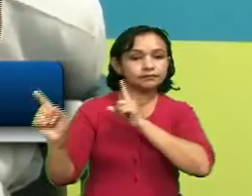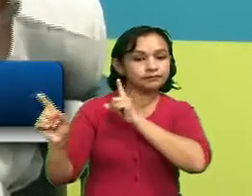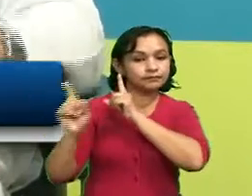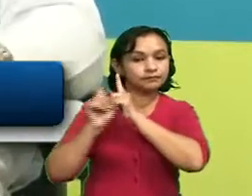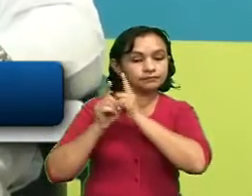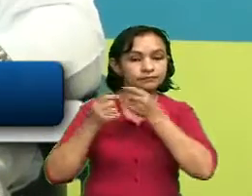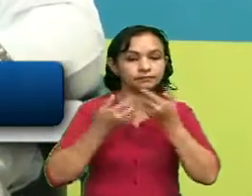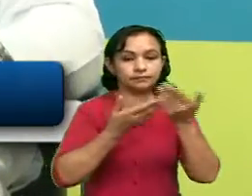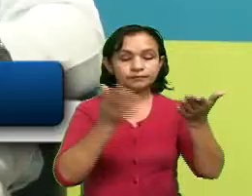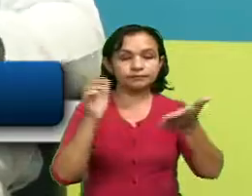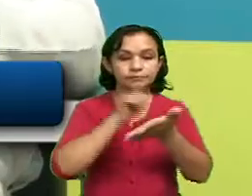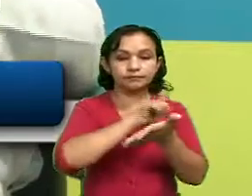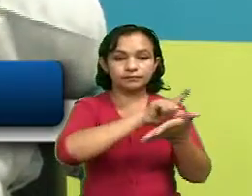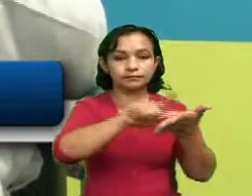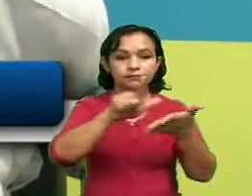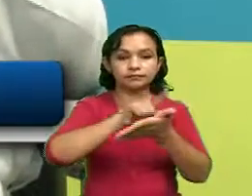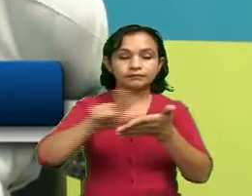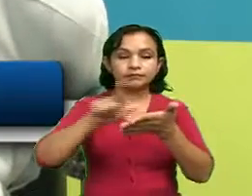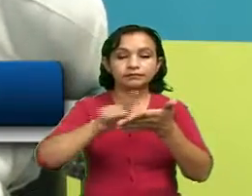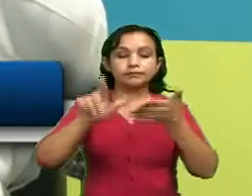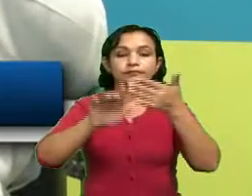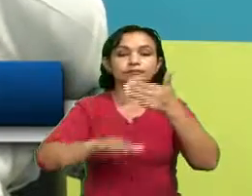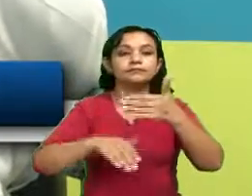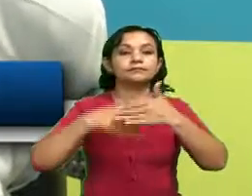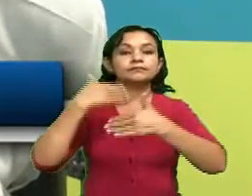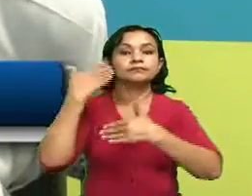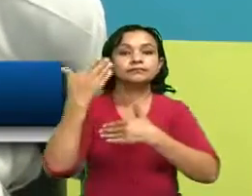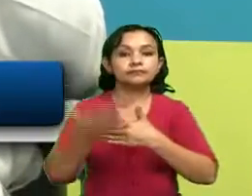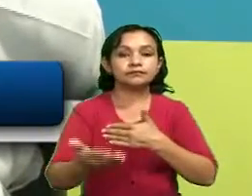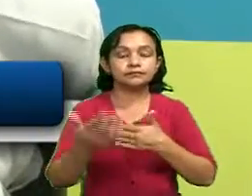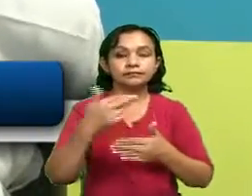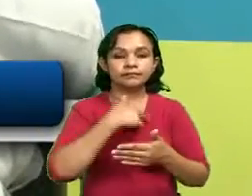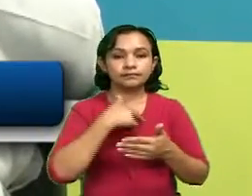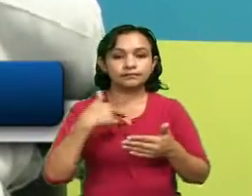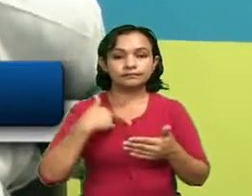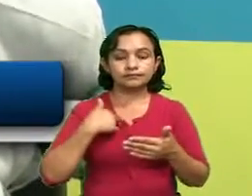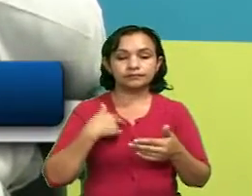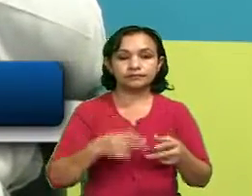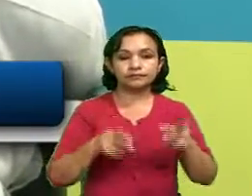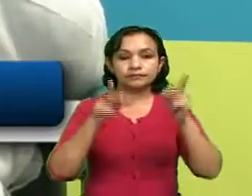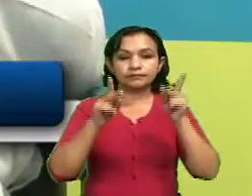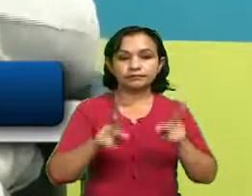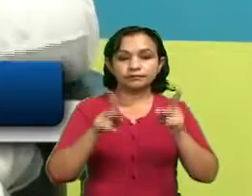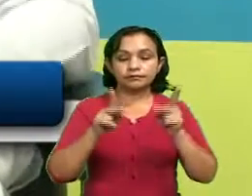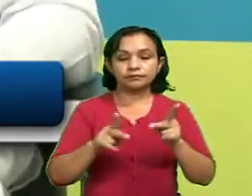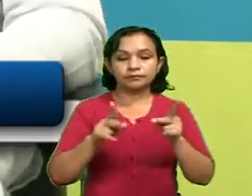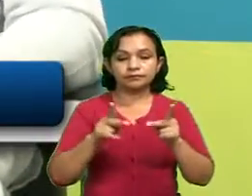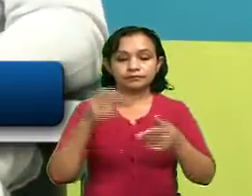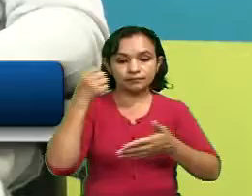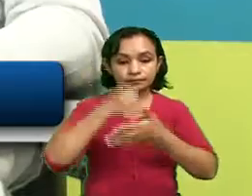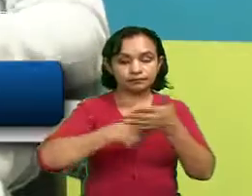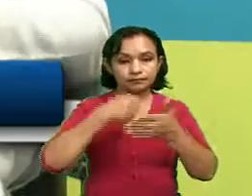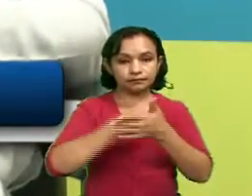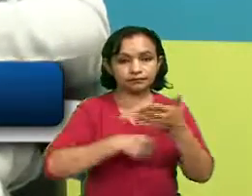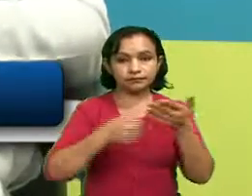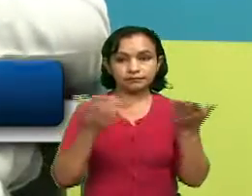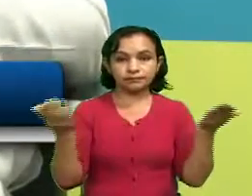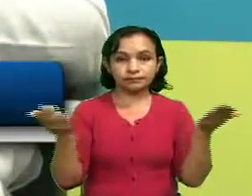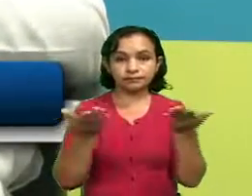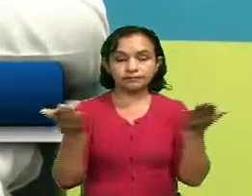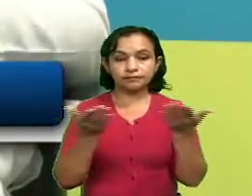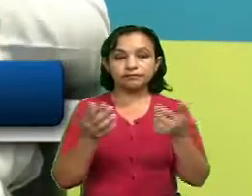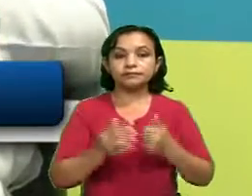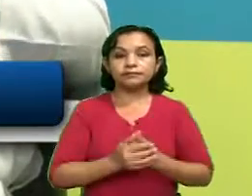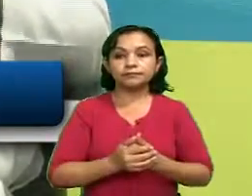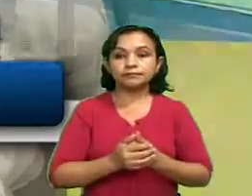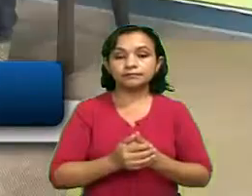que es la eliminación de criaderos. Posteriormente pasa a nuestros compañeros de trabajo de lucha antiepidémica, que son los de fumigación.